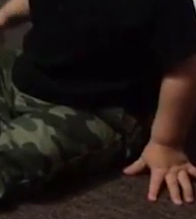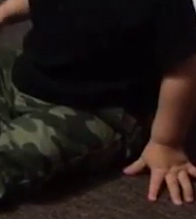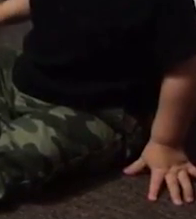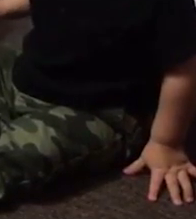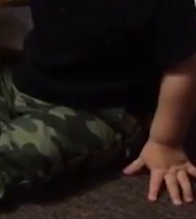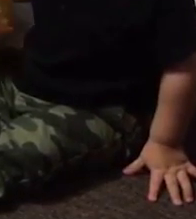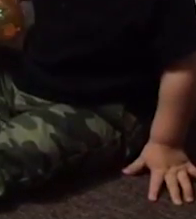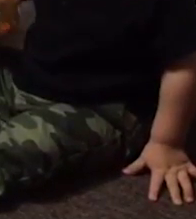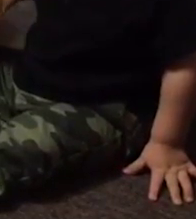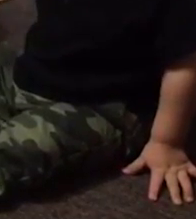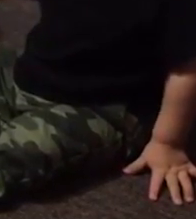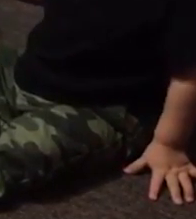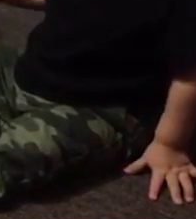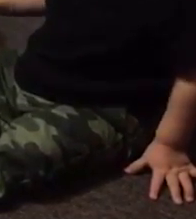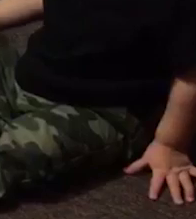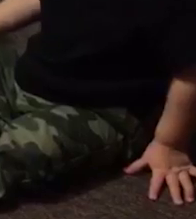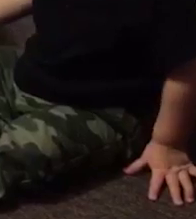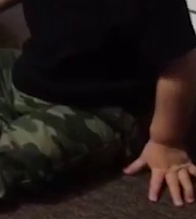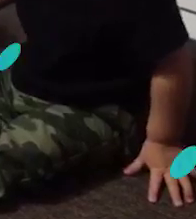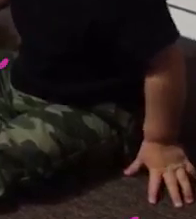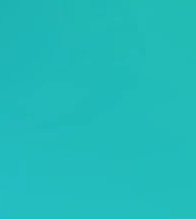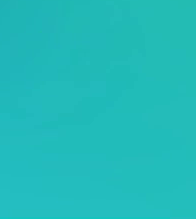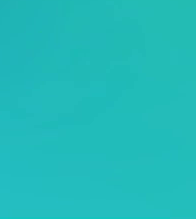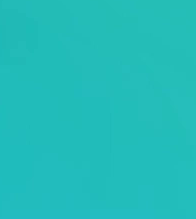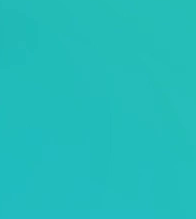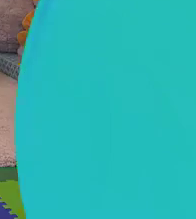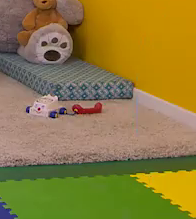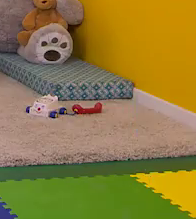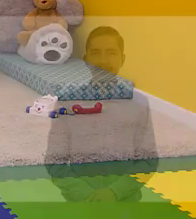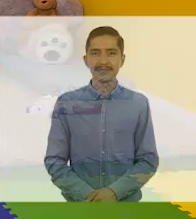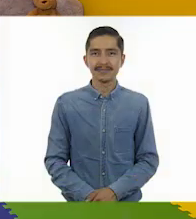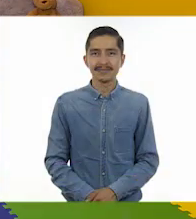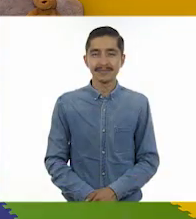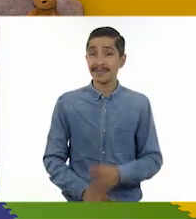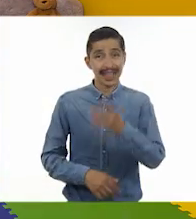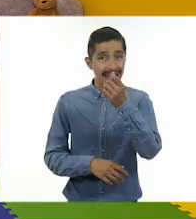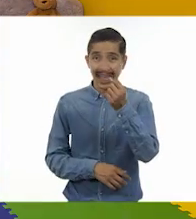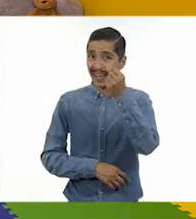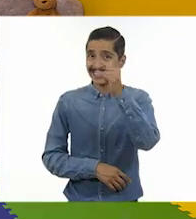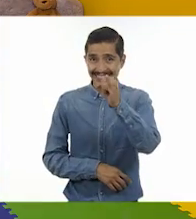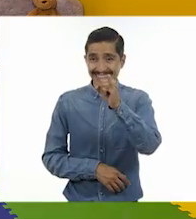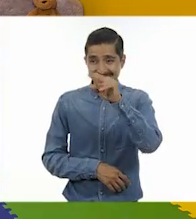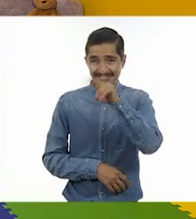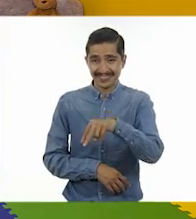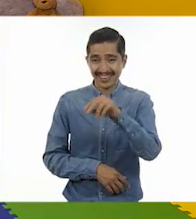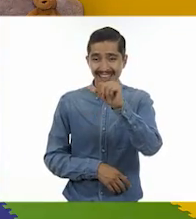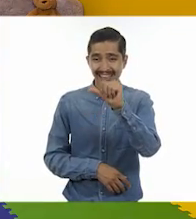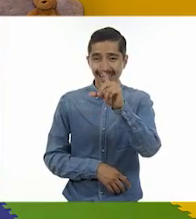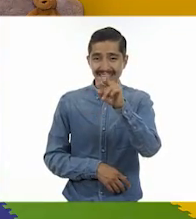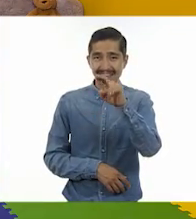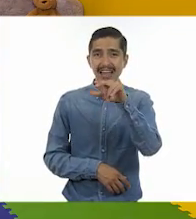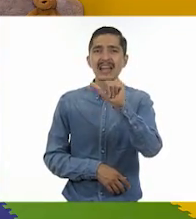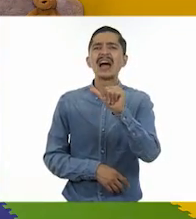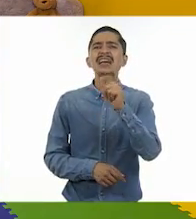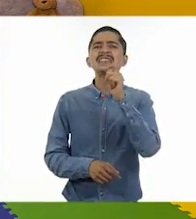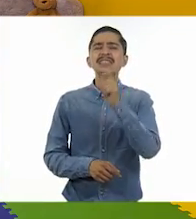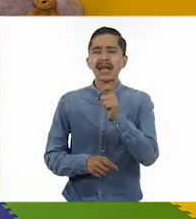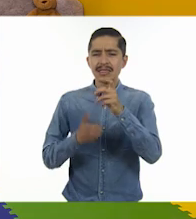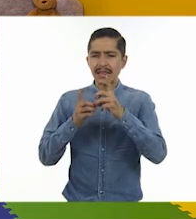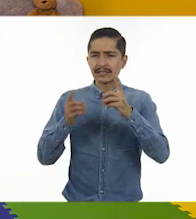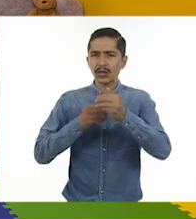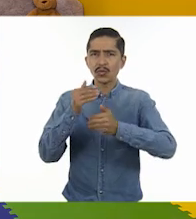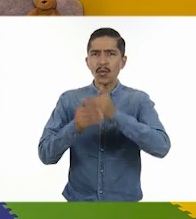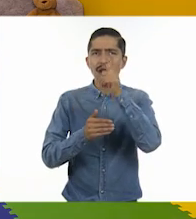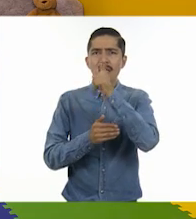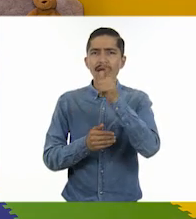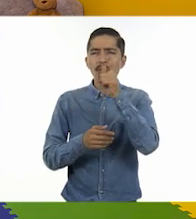feliz cuando el sol aparecía. Así es, Adriana. El desarrollo del lenguaje